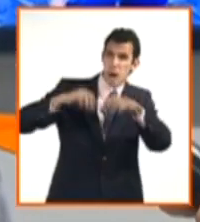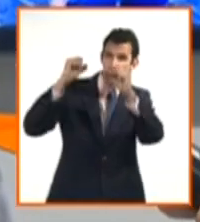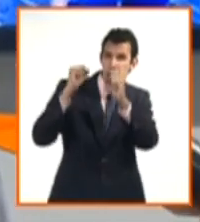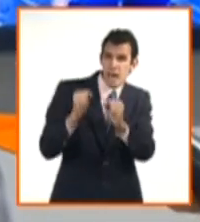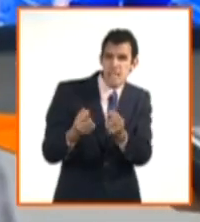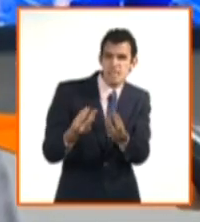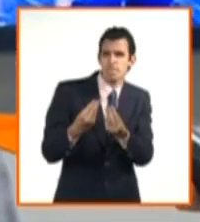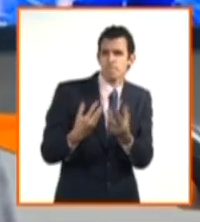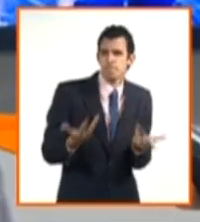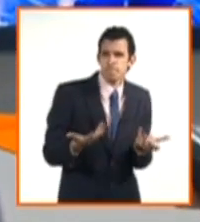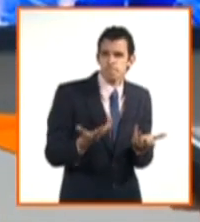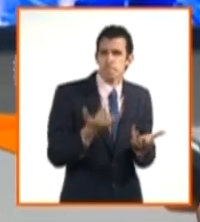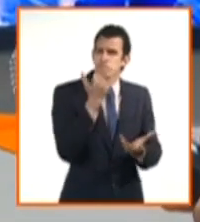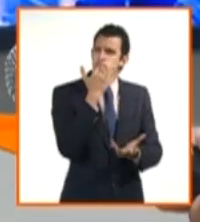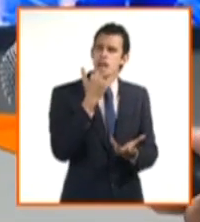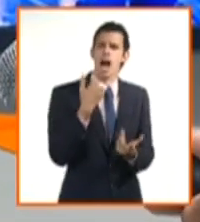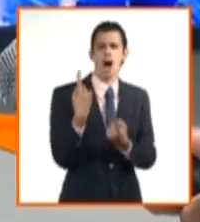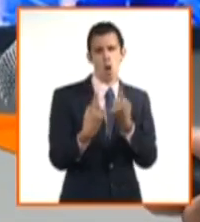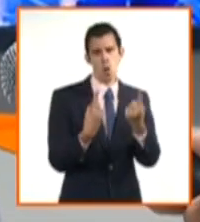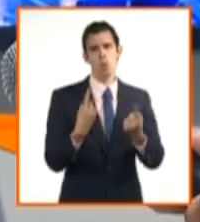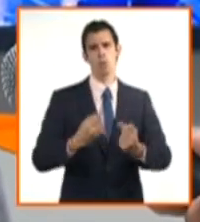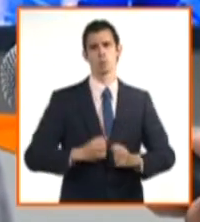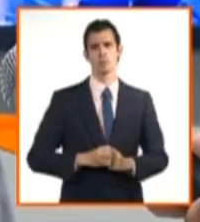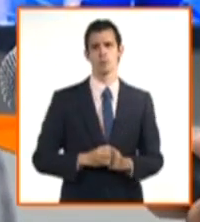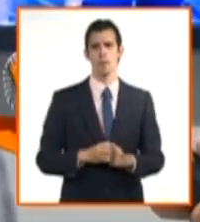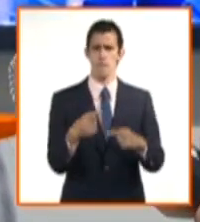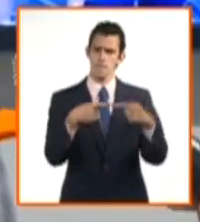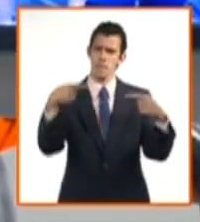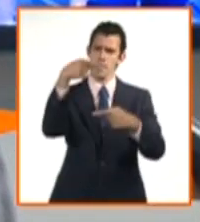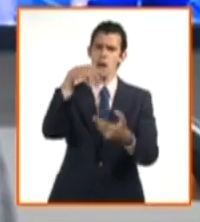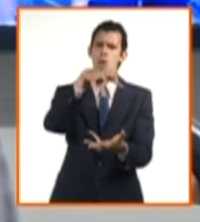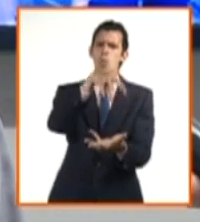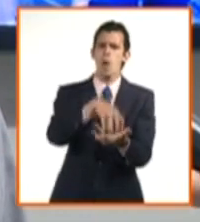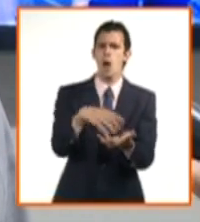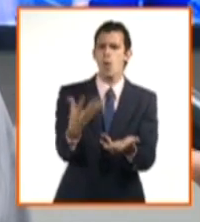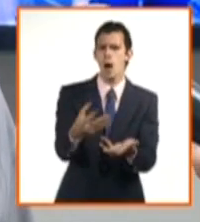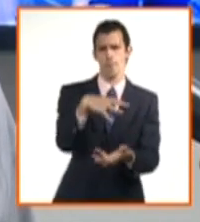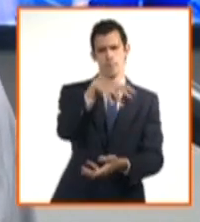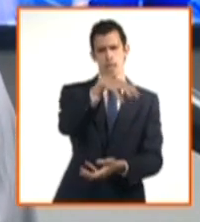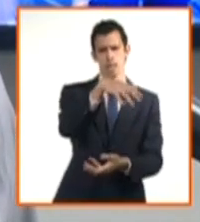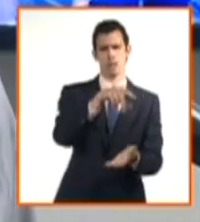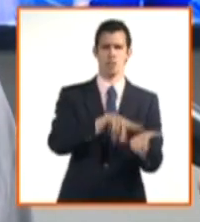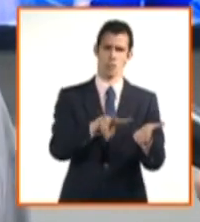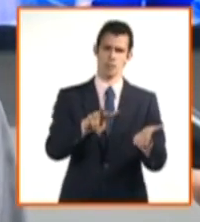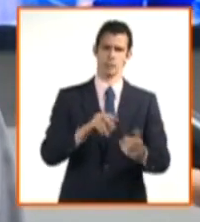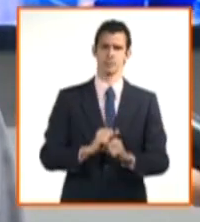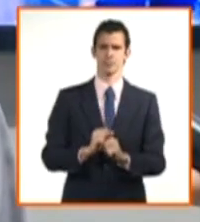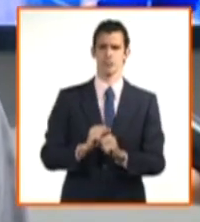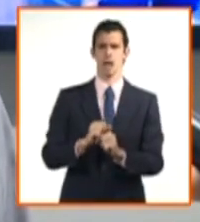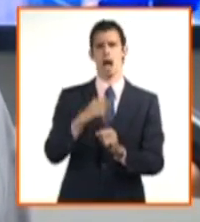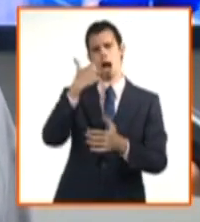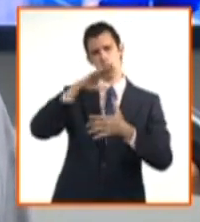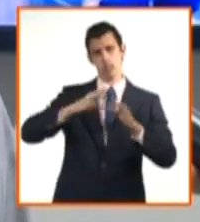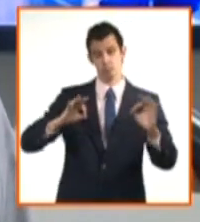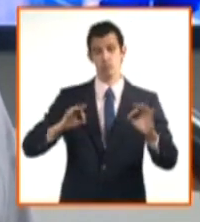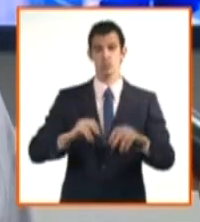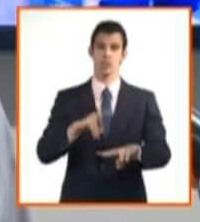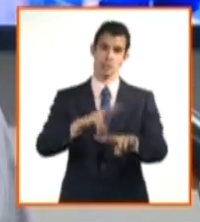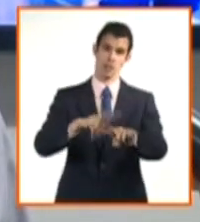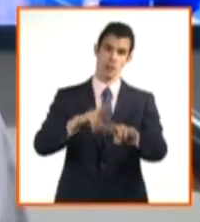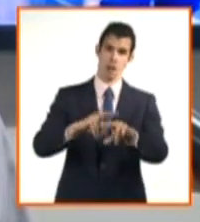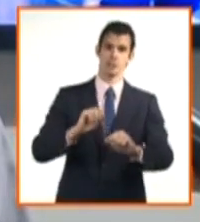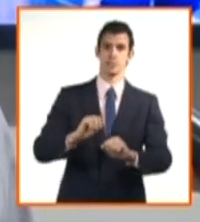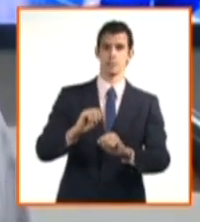en los circuitos de distribución fundamentalmente en la de final de río artemisa la habana mayabeque